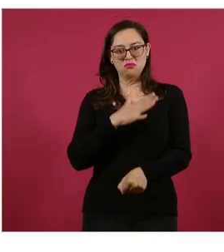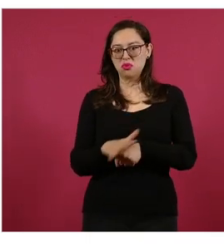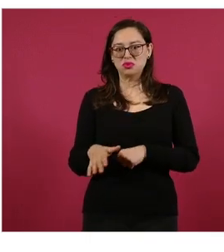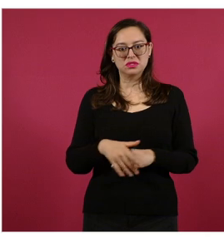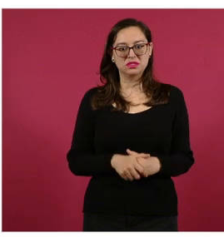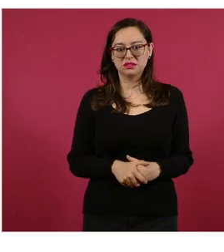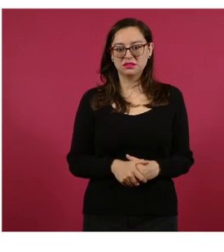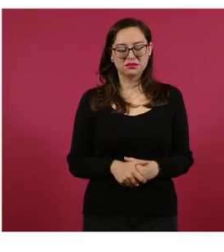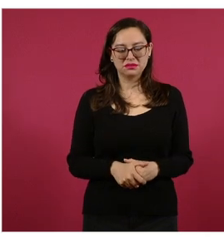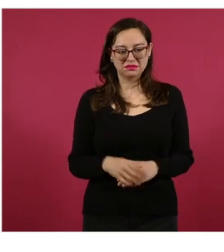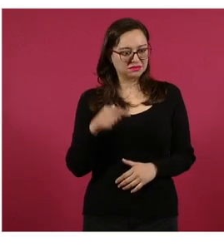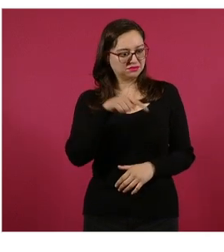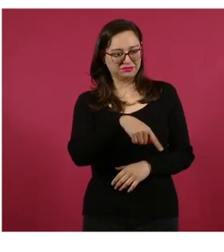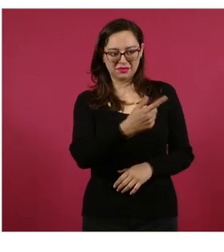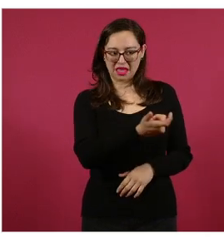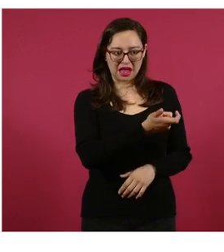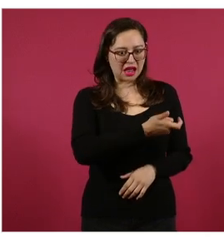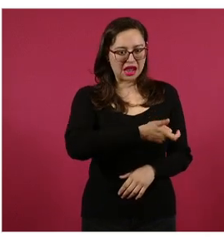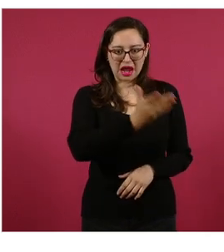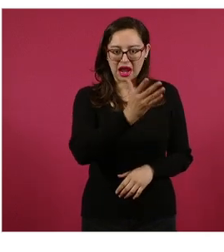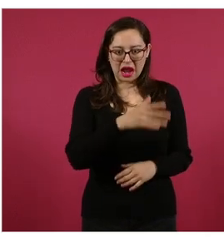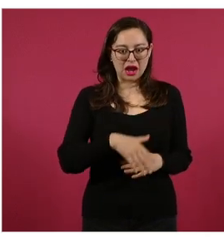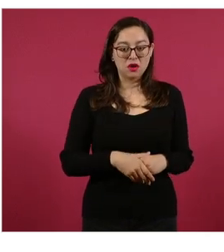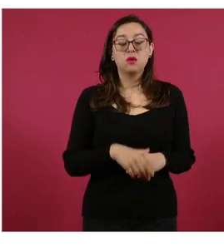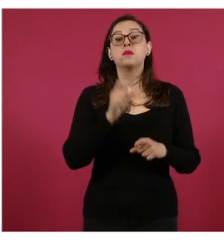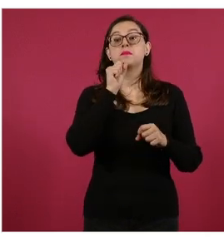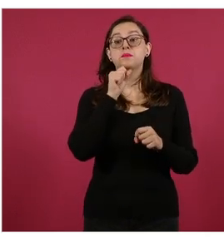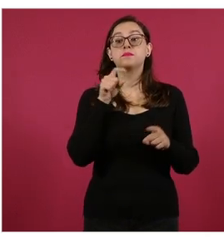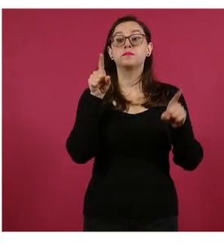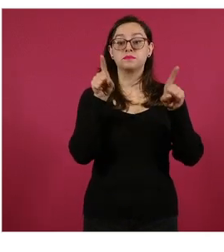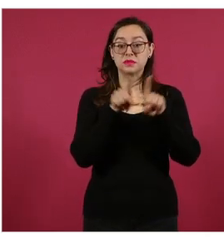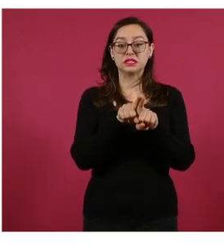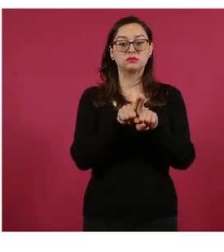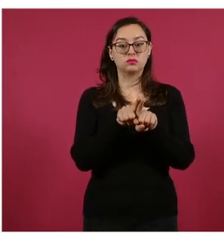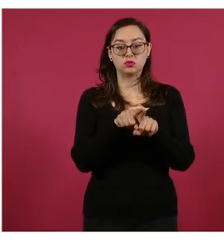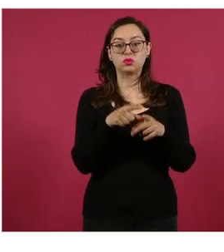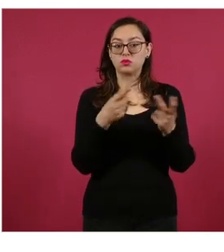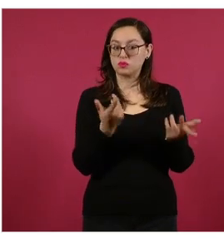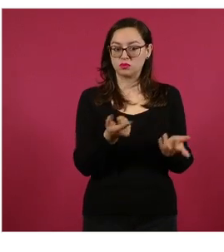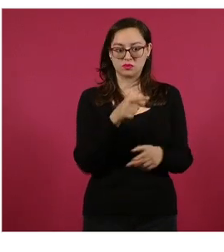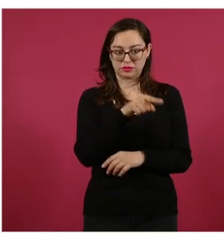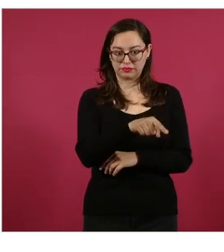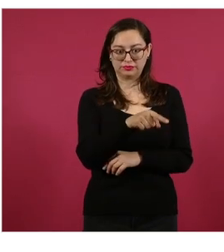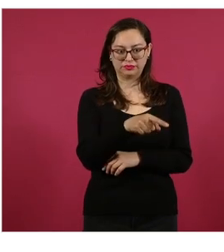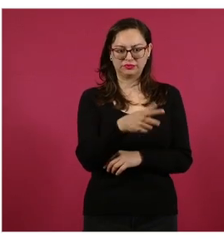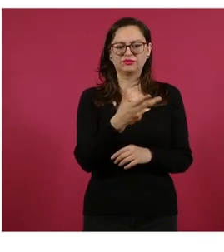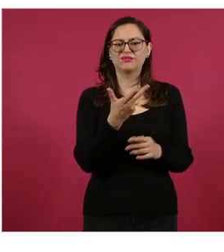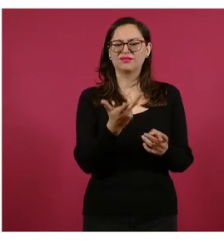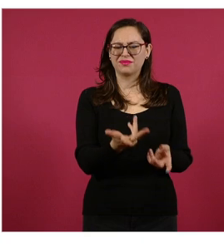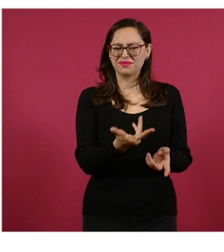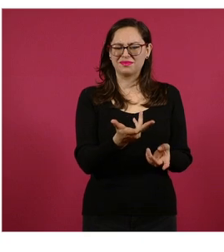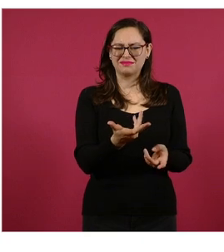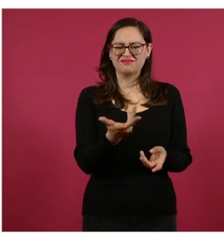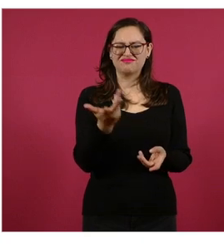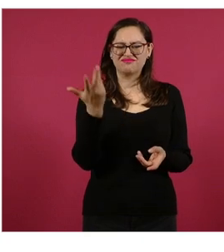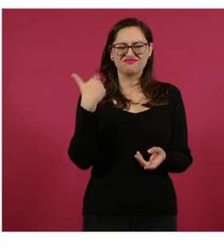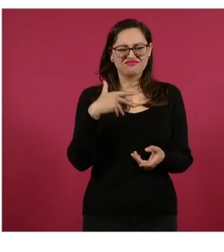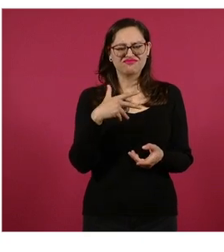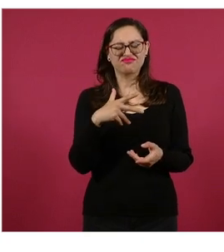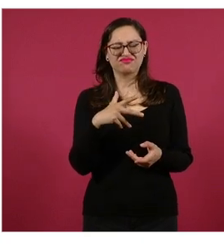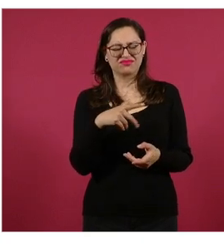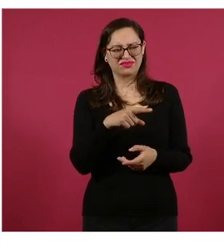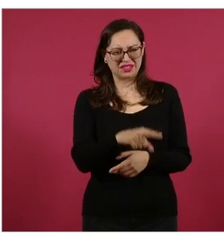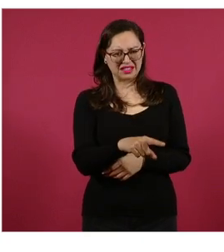Petroseven. Y lo mismo está sucediendo en otros combustibles con esta marca. Aquí, como la guerra de las colas de los 80s y de los